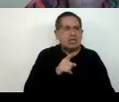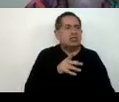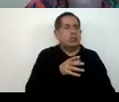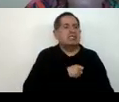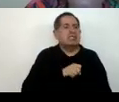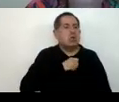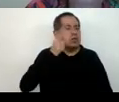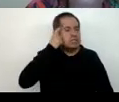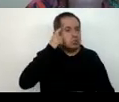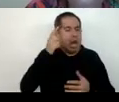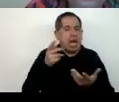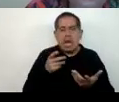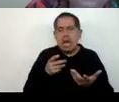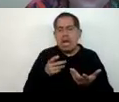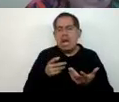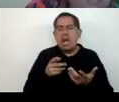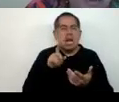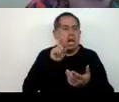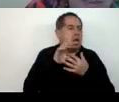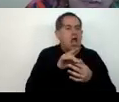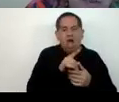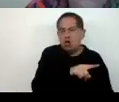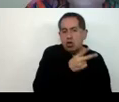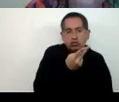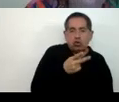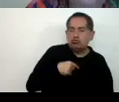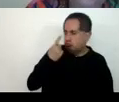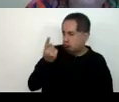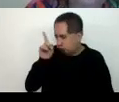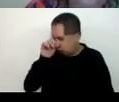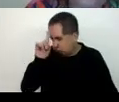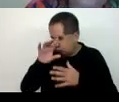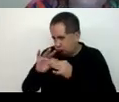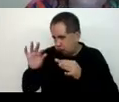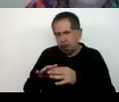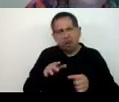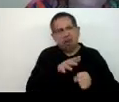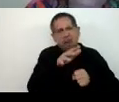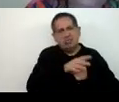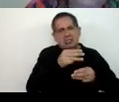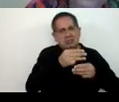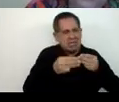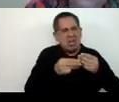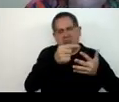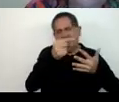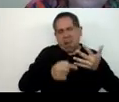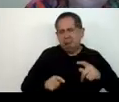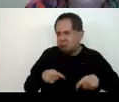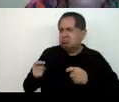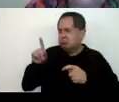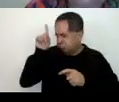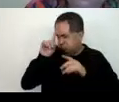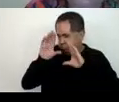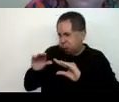y reproductiva, donde les pudieran dar orientación, ya que cuentan con los materiales educativos y